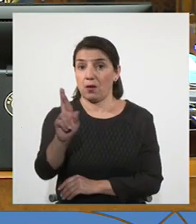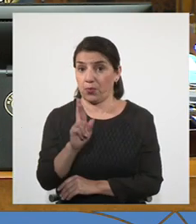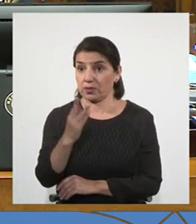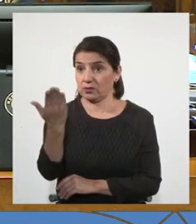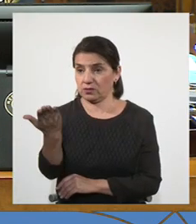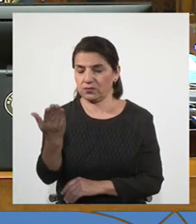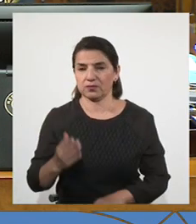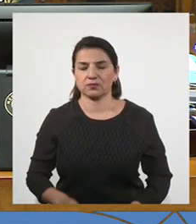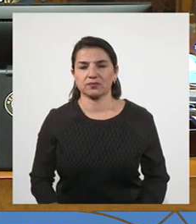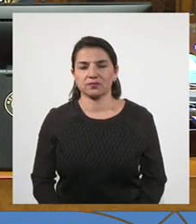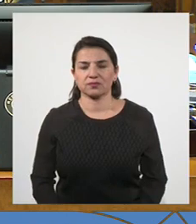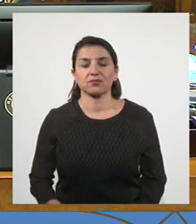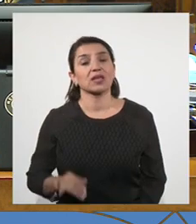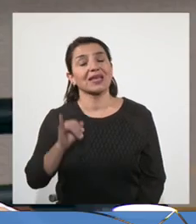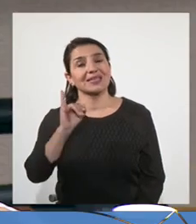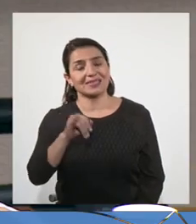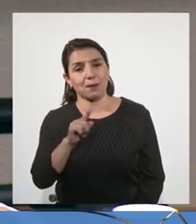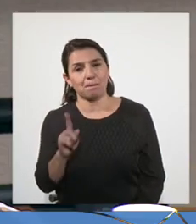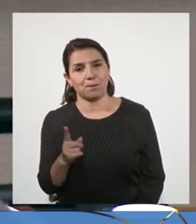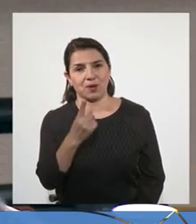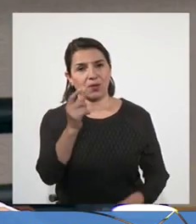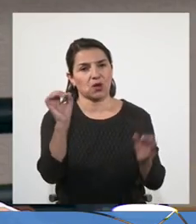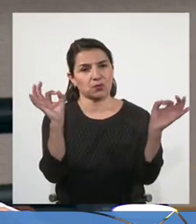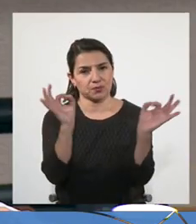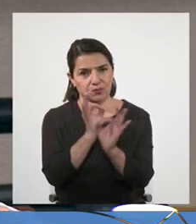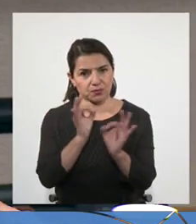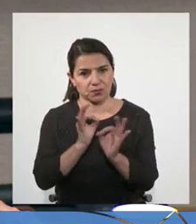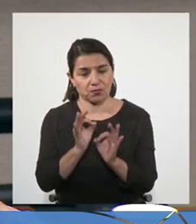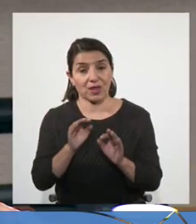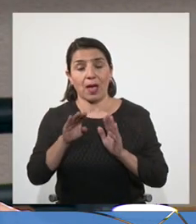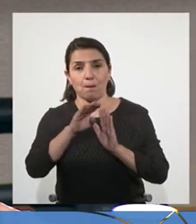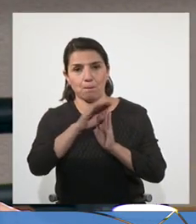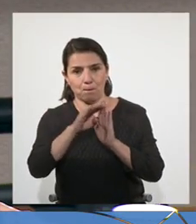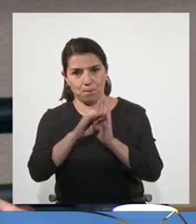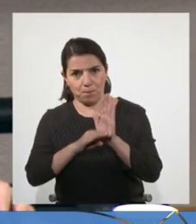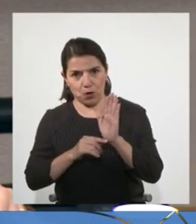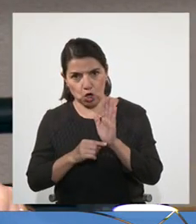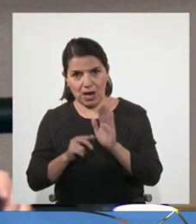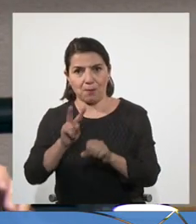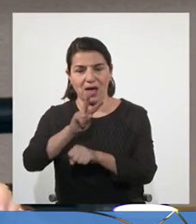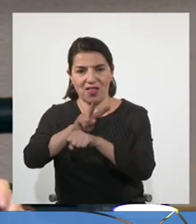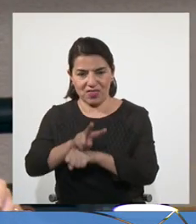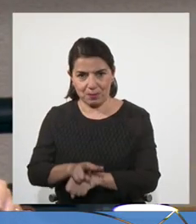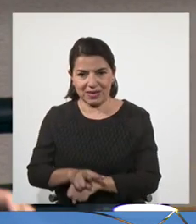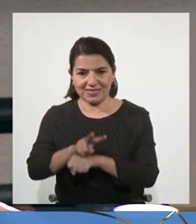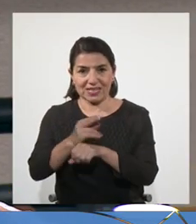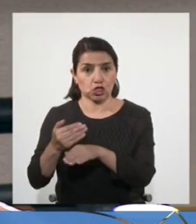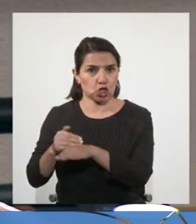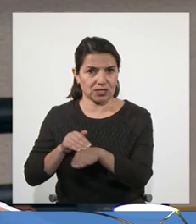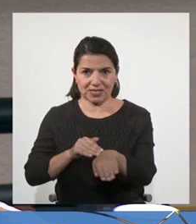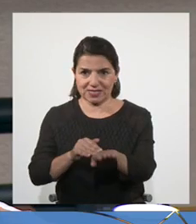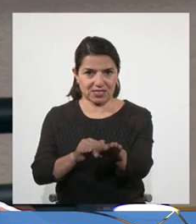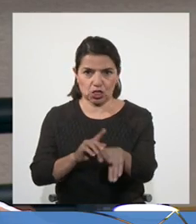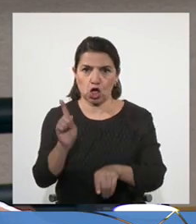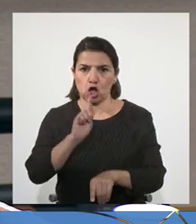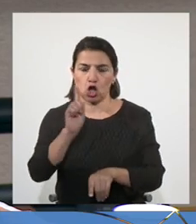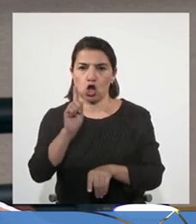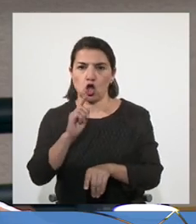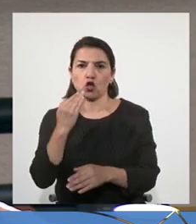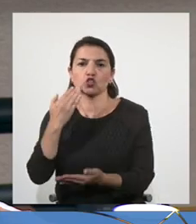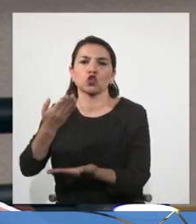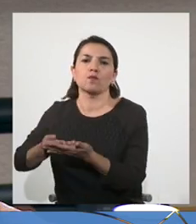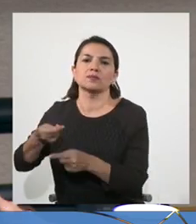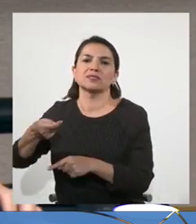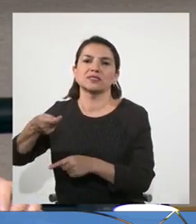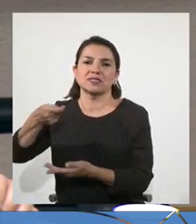Sí, senadora, lo primero puntualizar que este es el programa, es la administración del Transantiago lo que estamos votando, no los subsidios completos en el